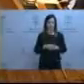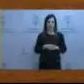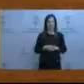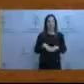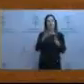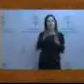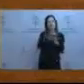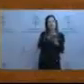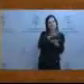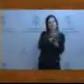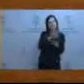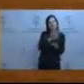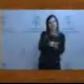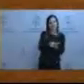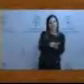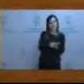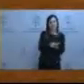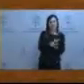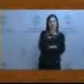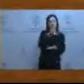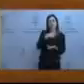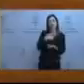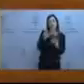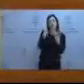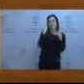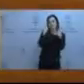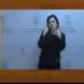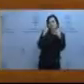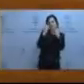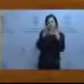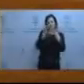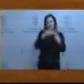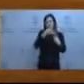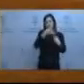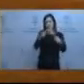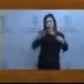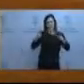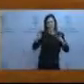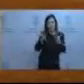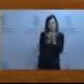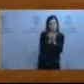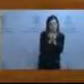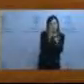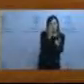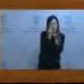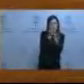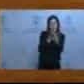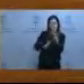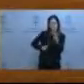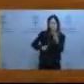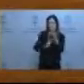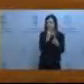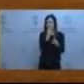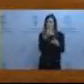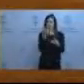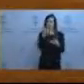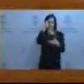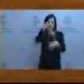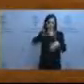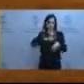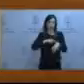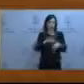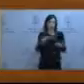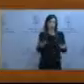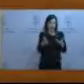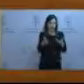Tranquilos, que no va a ser. Intentaré ser lo más breve y conciso posible, dadas las horas y la dificultad